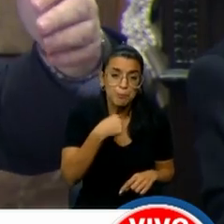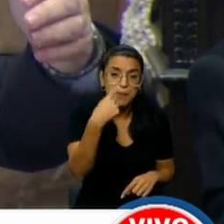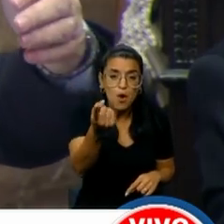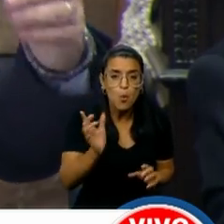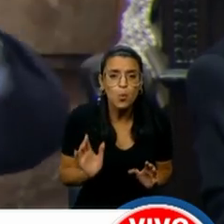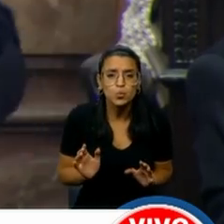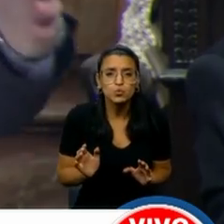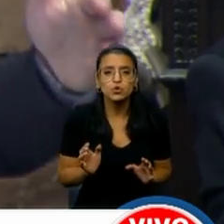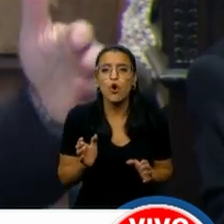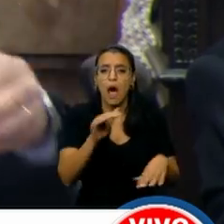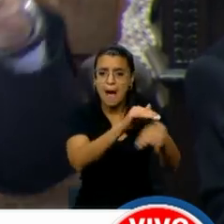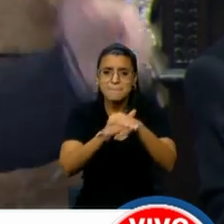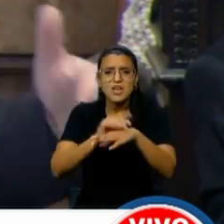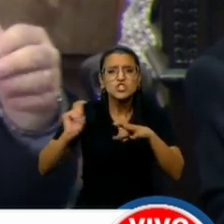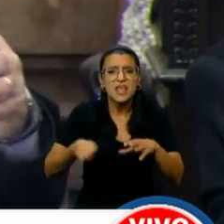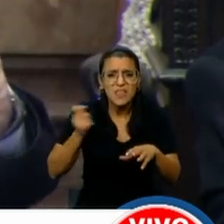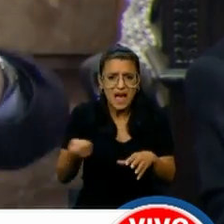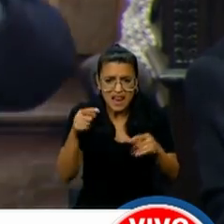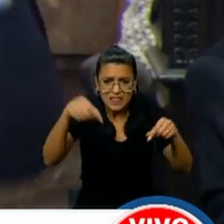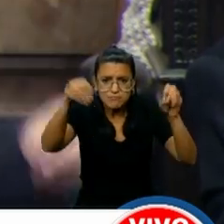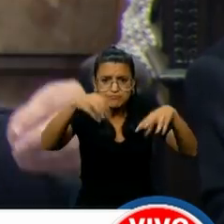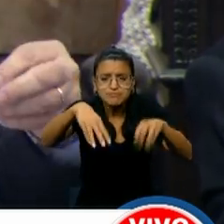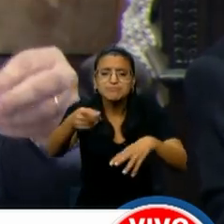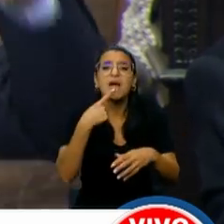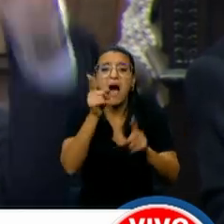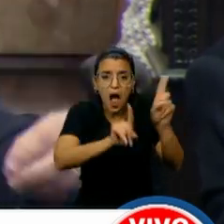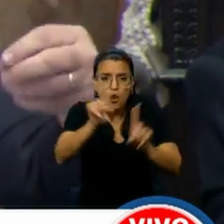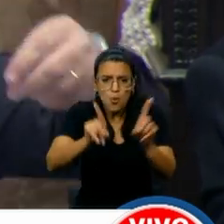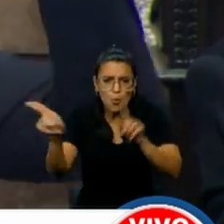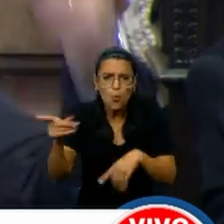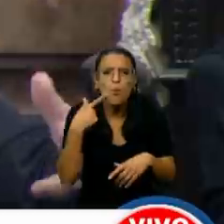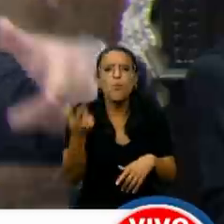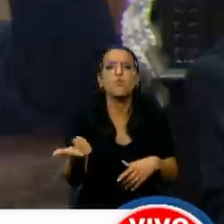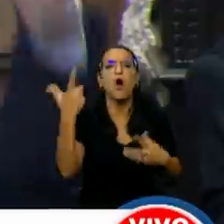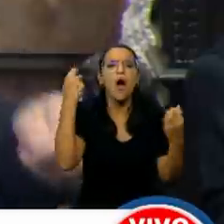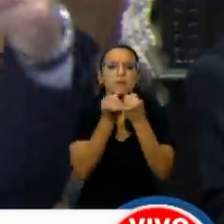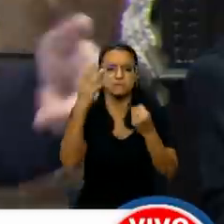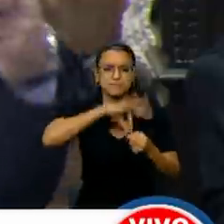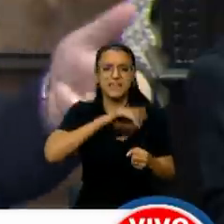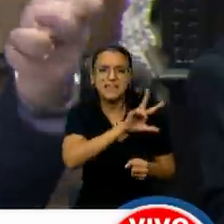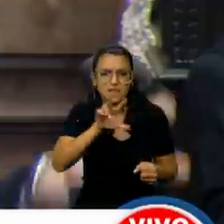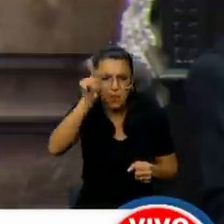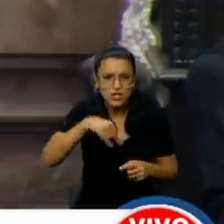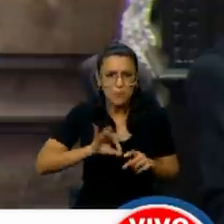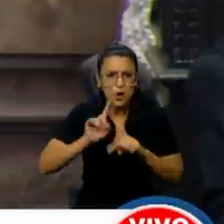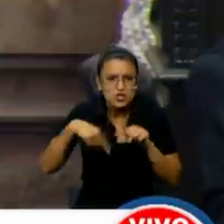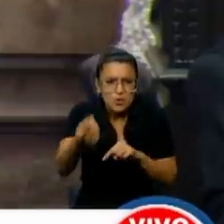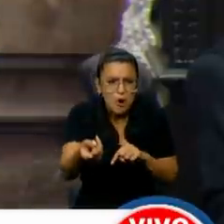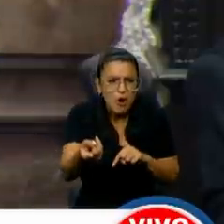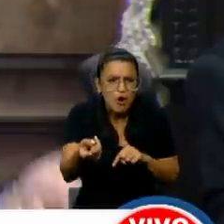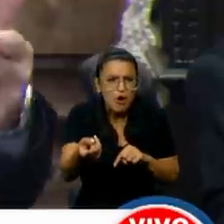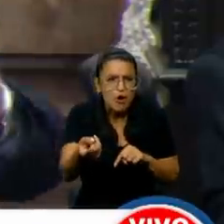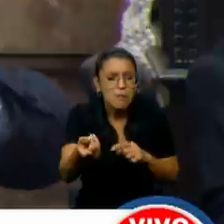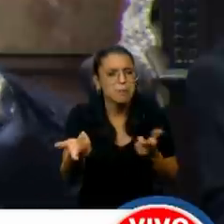muchos amigos sindicalistas que hay acá alguno va a cerrar la paritaria en el 33% el año que viene